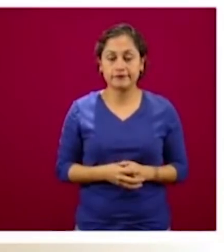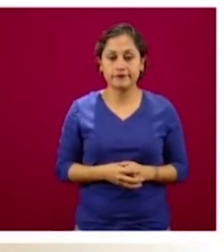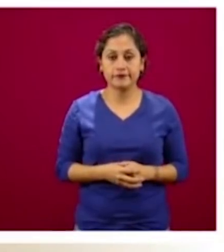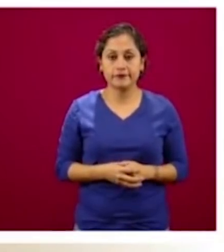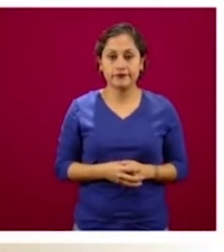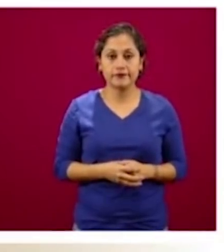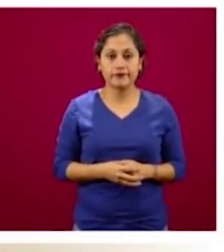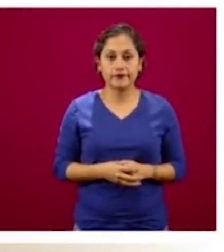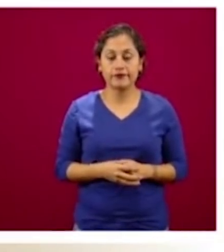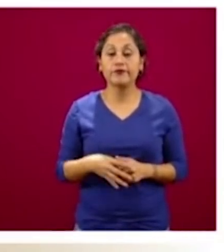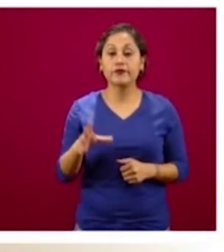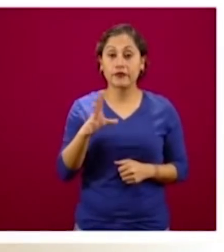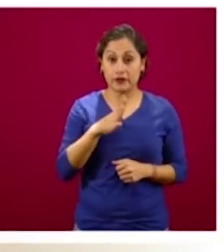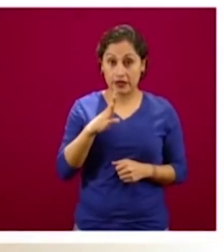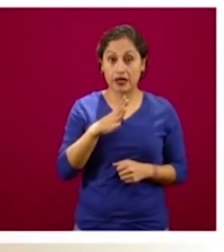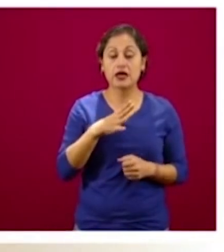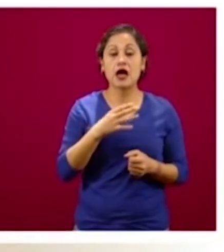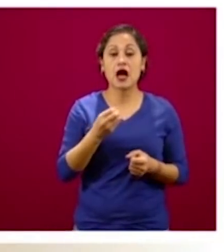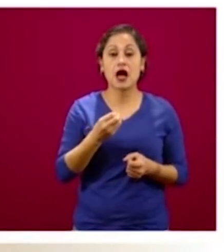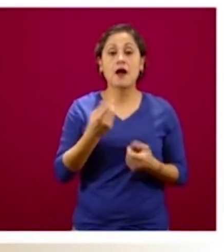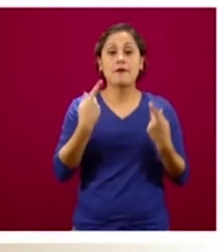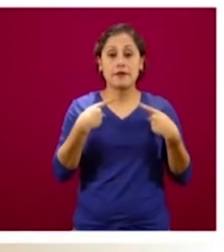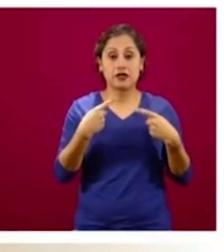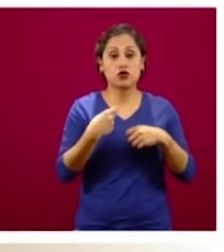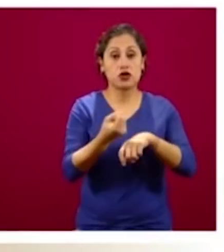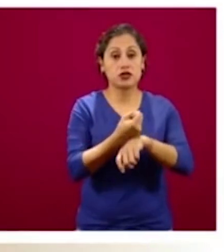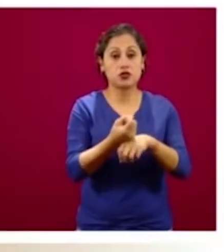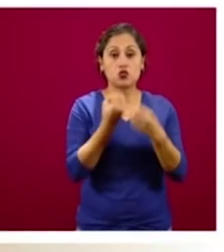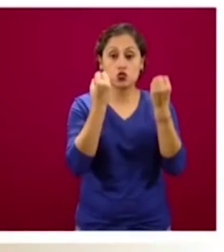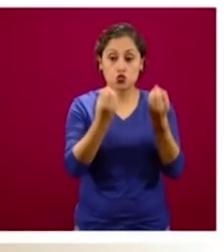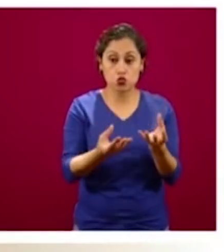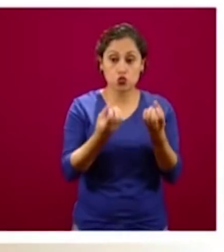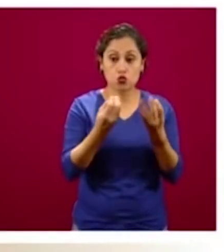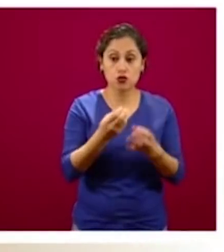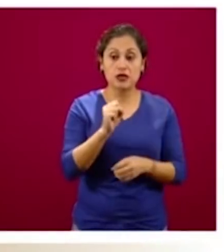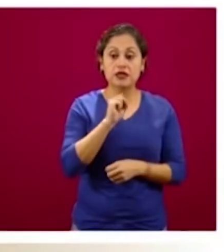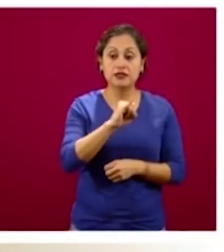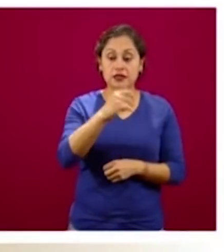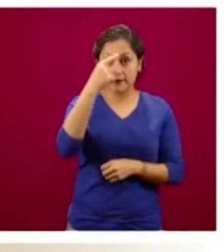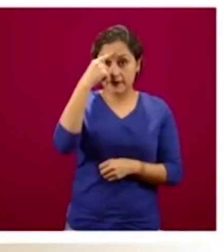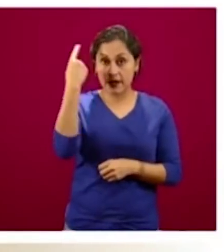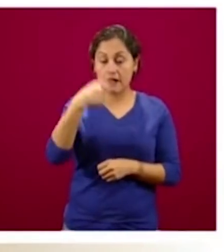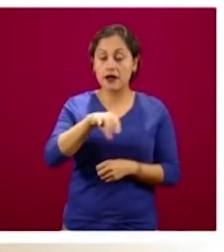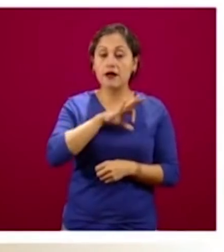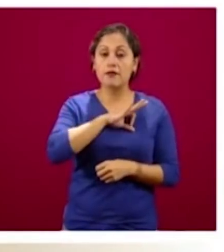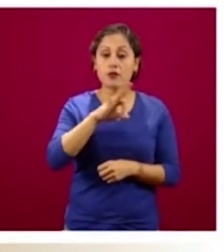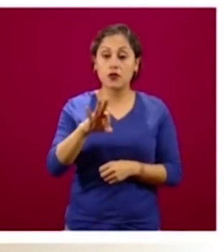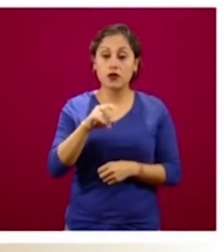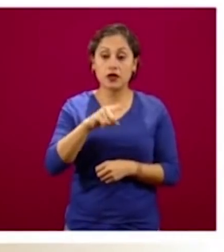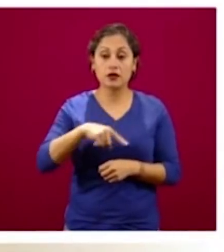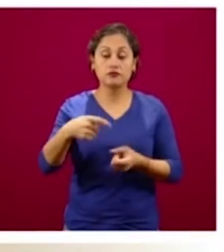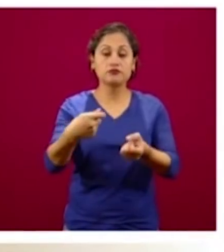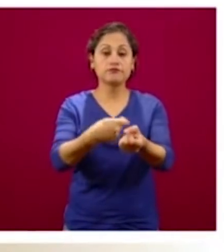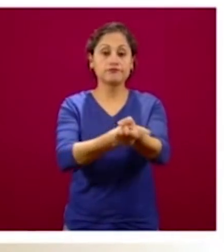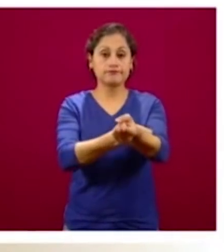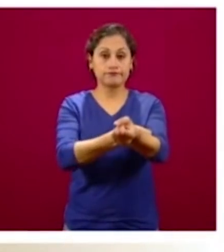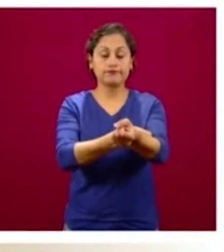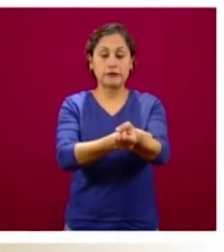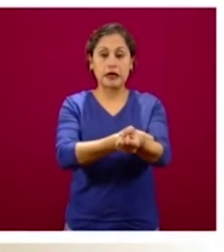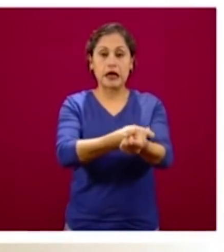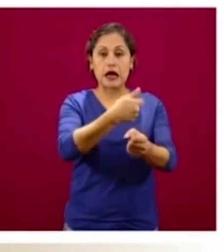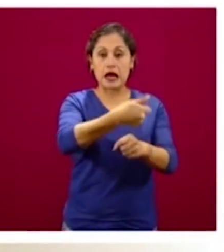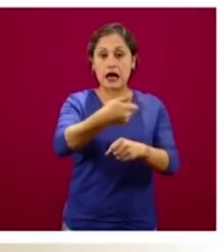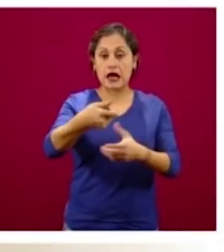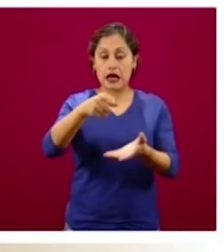Se tenían donaciones suficientes para poder transfundir las necesidades establecidas en cada hospital.